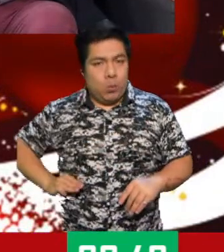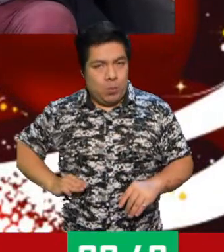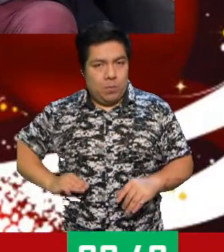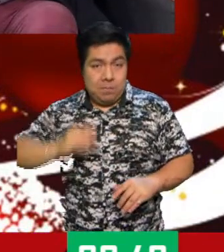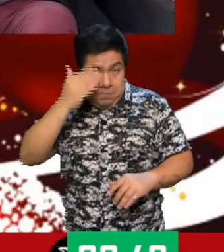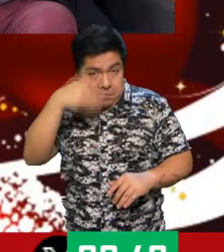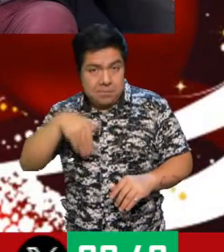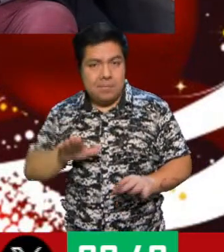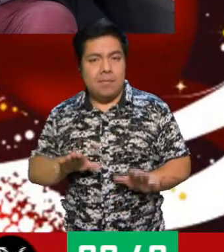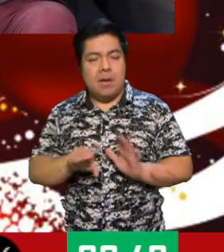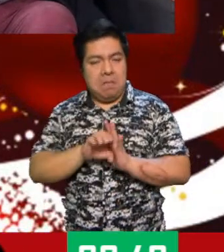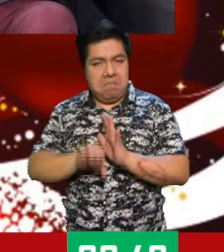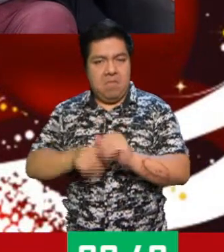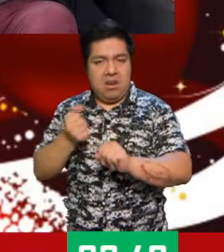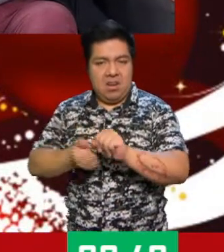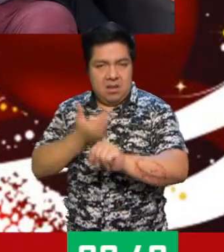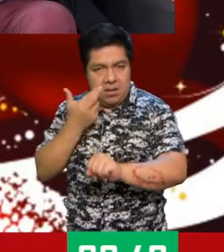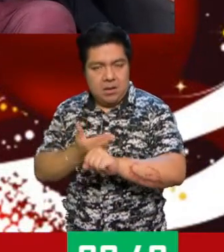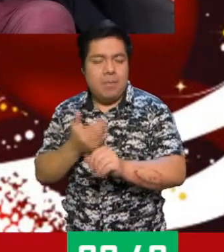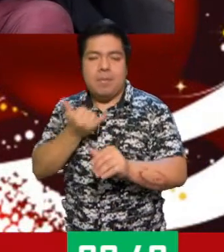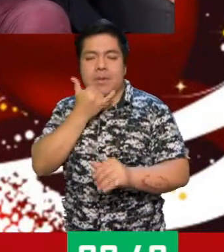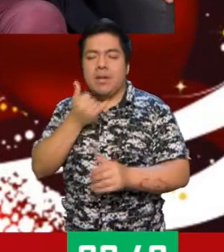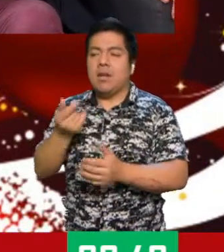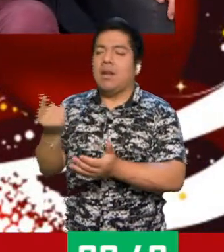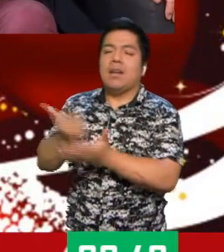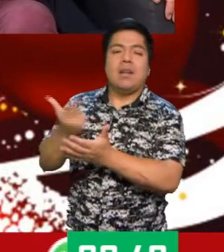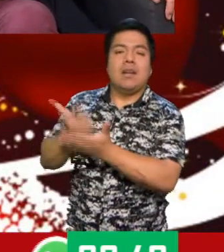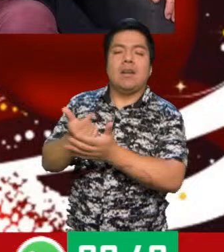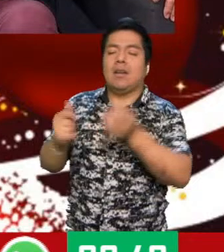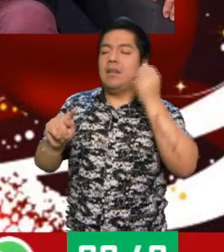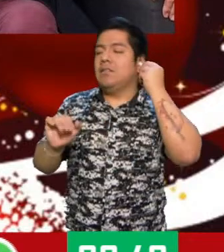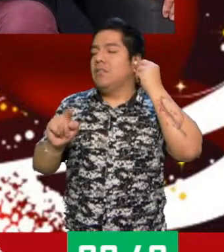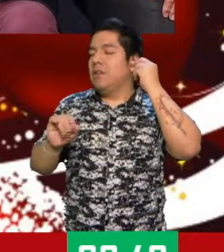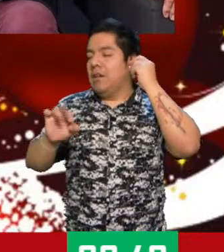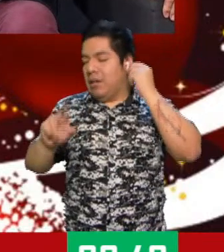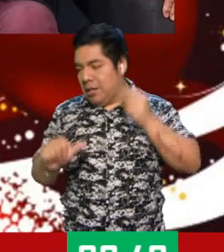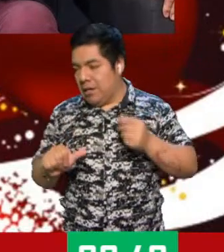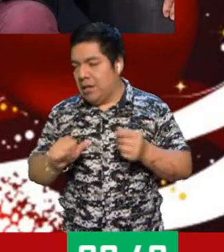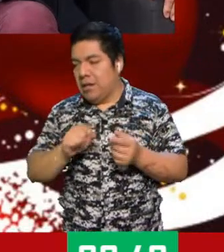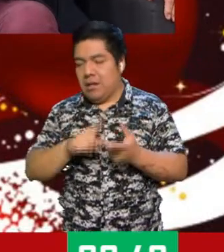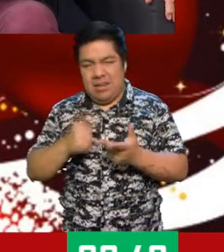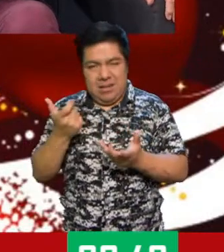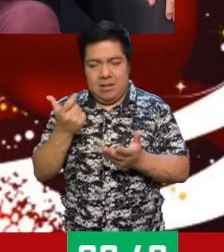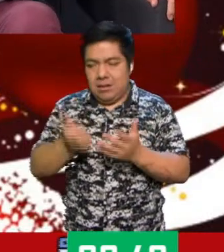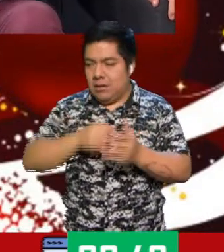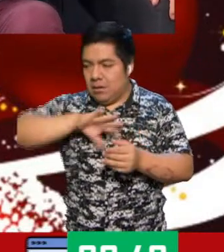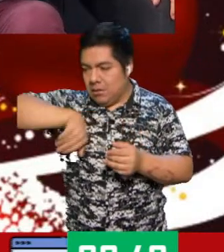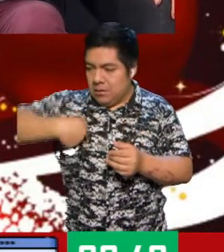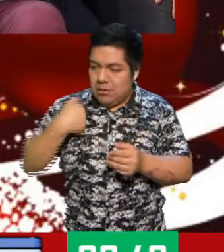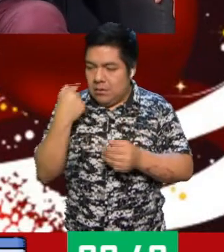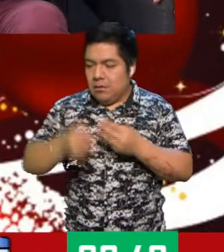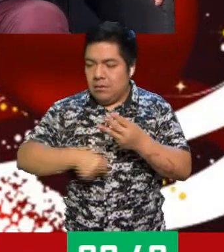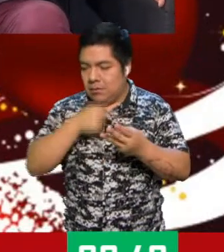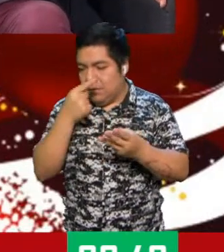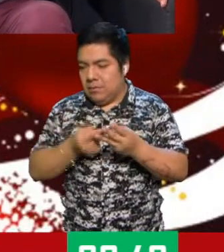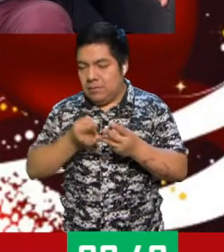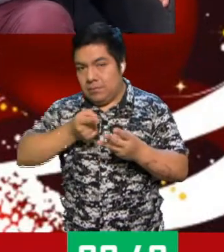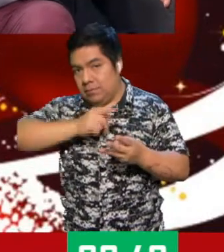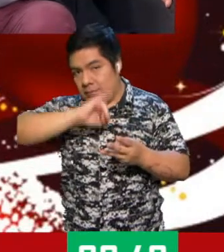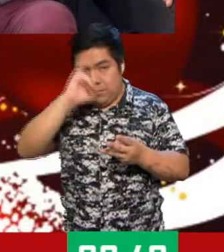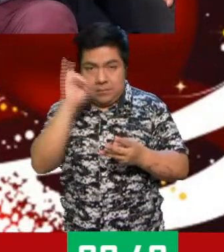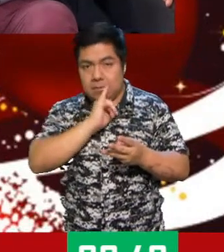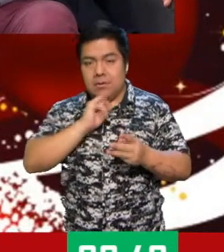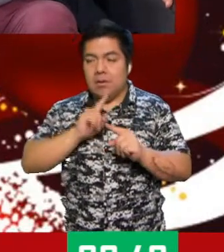ser la Secretaría, la Tesorería, como pueden ser lo que corresponde a la jefatura de